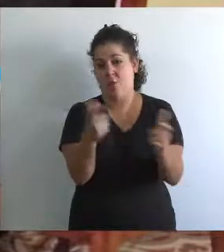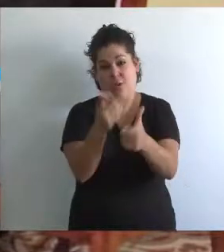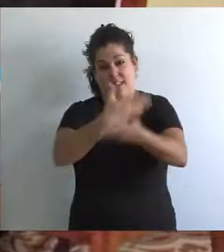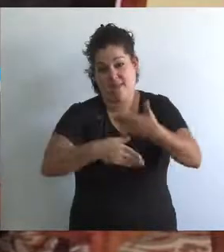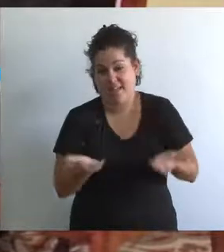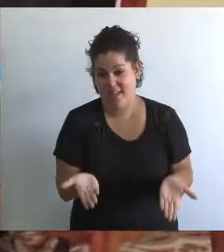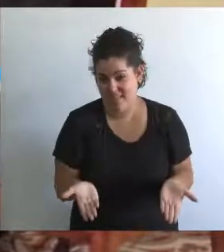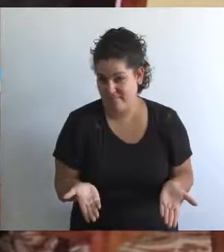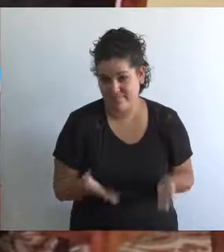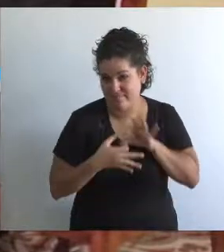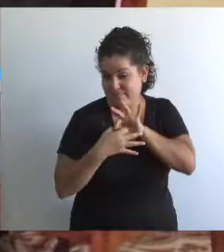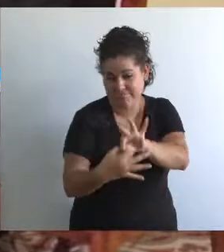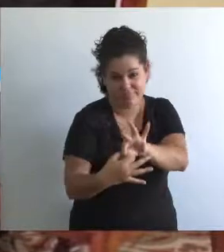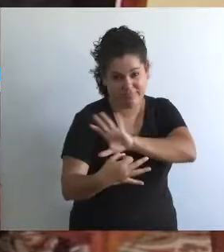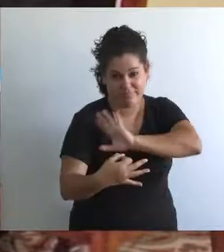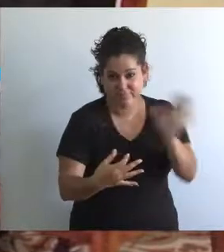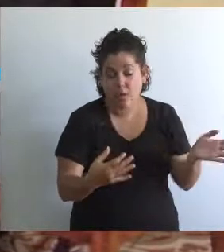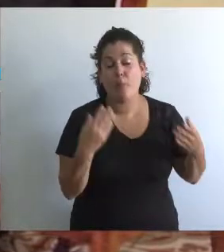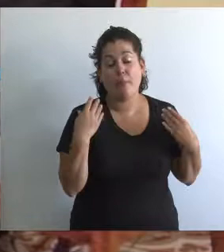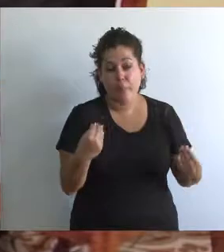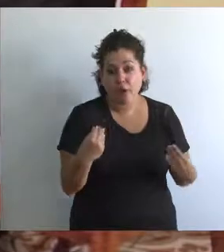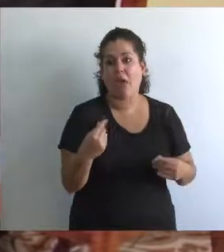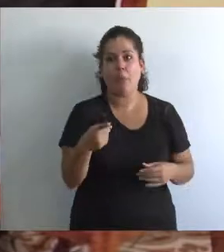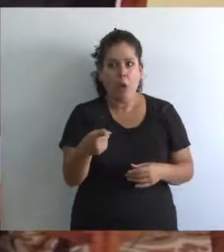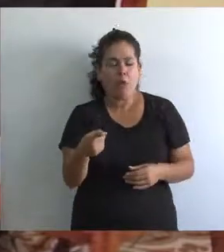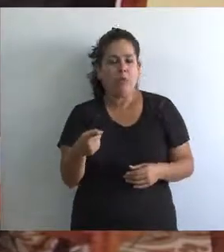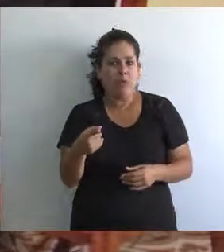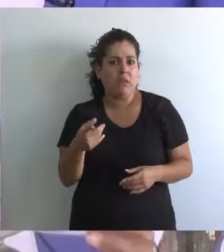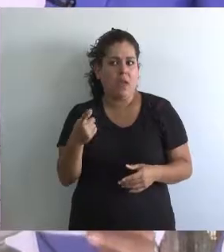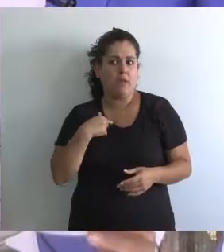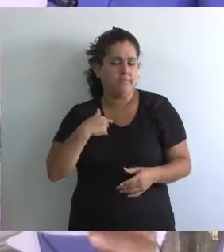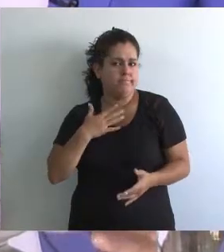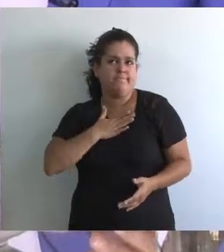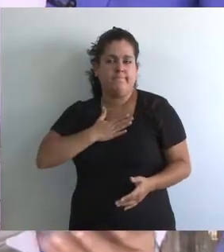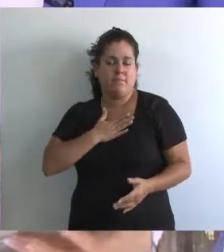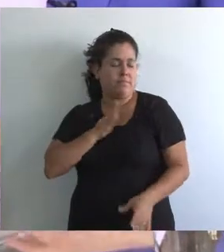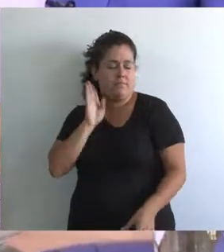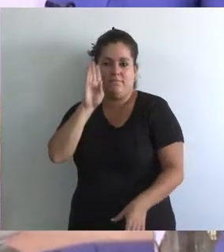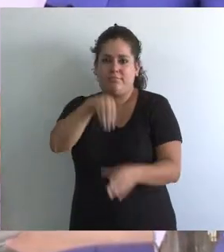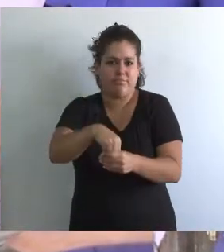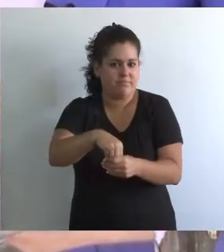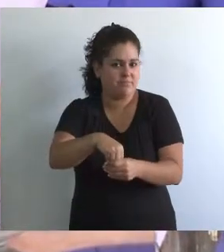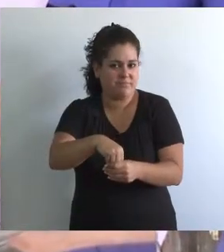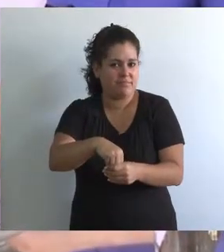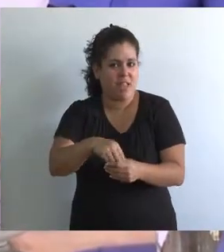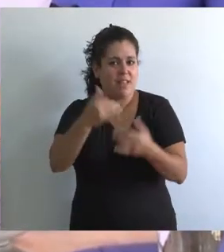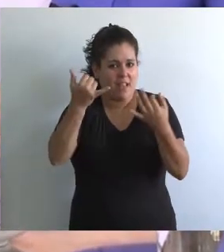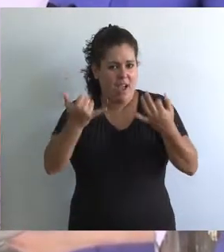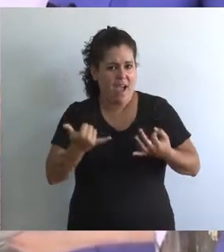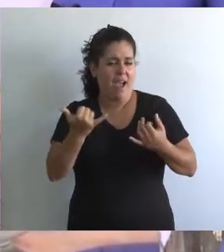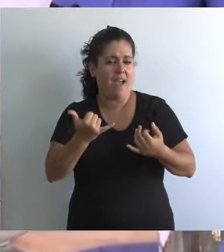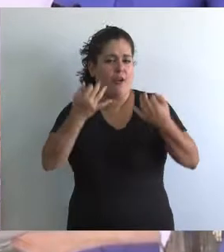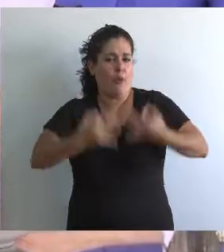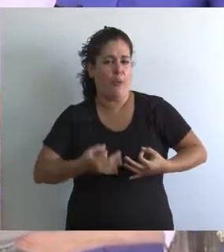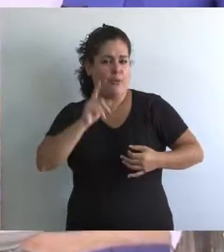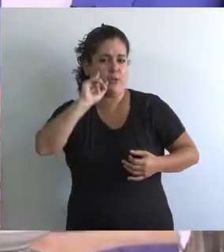que elegí fue la Comisión de Discapacidad. Por una cuestión de pertenencia, de compromiso, y